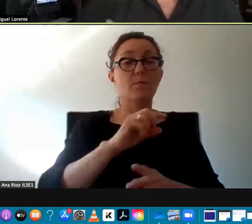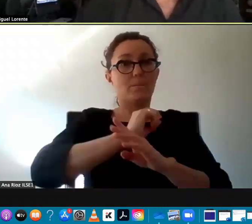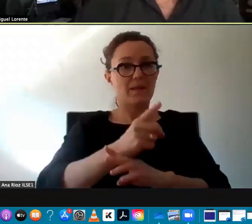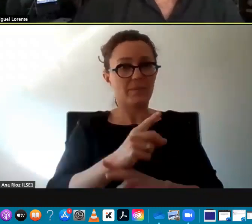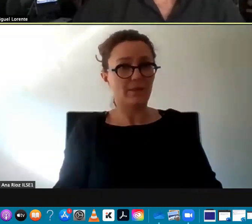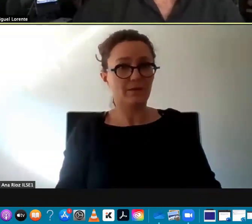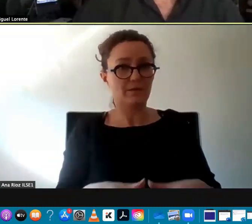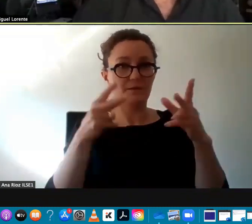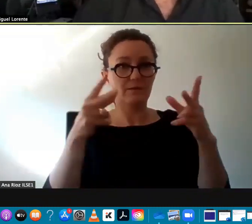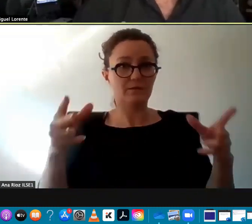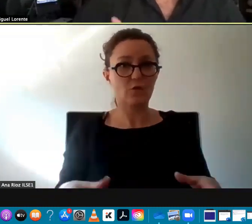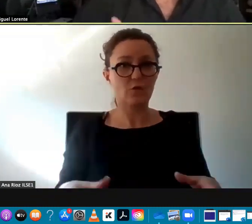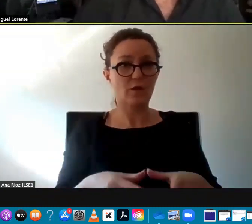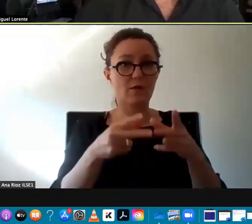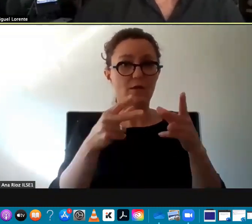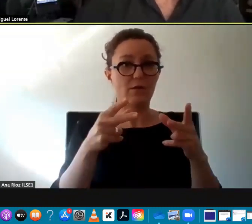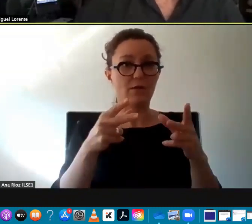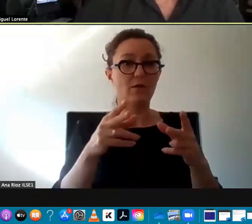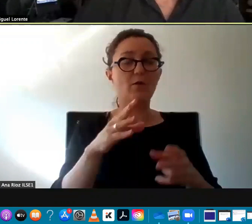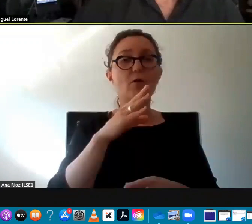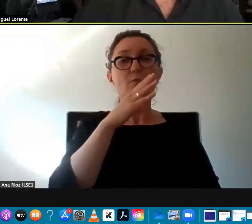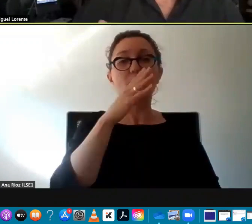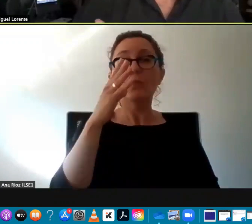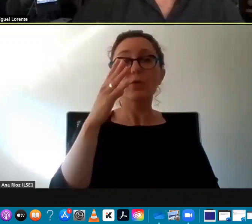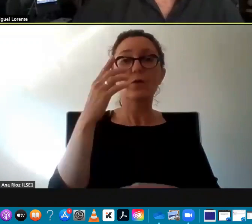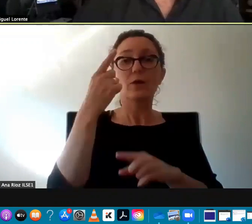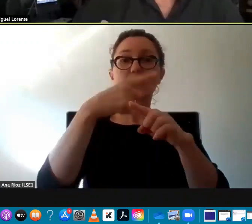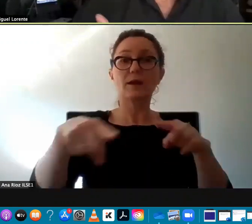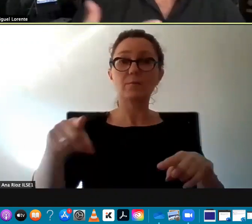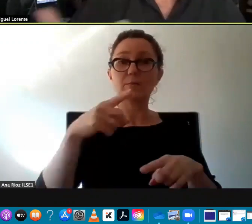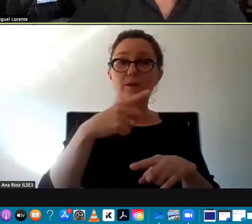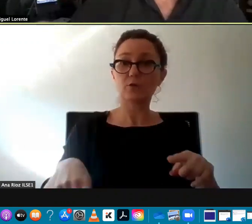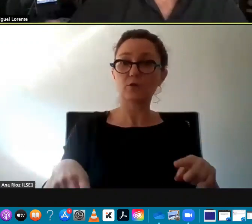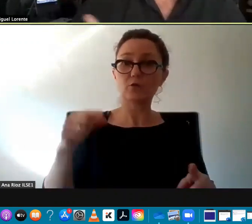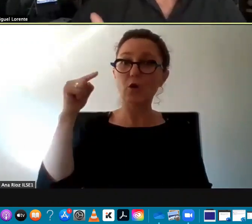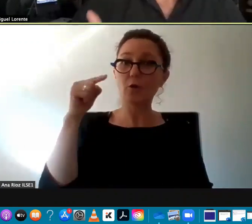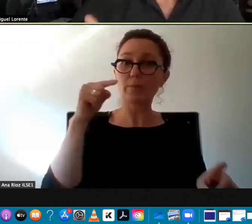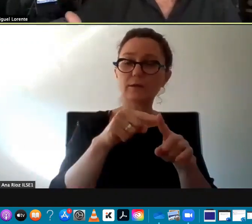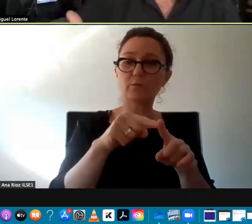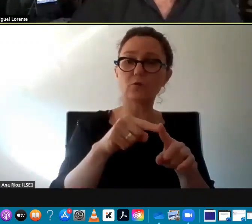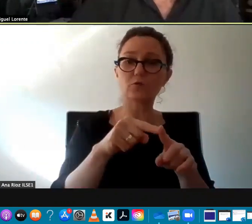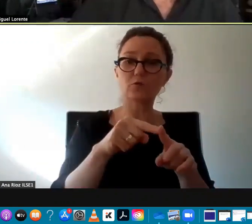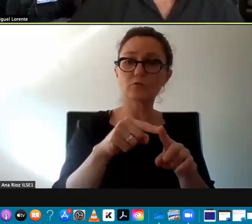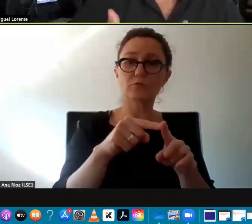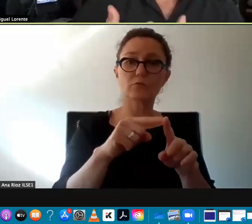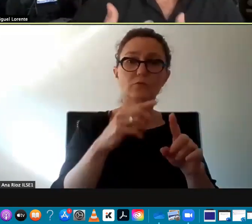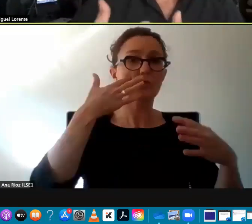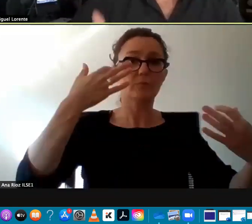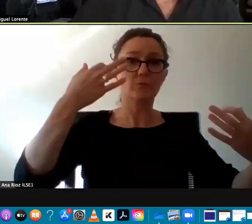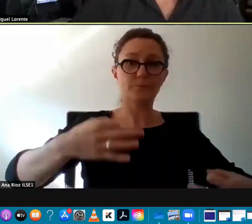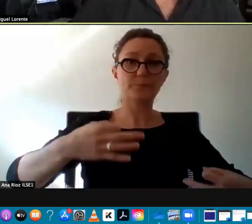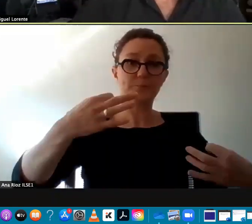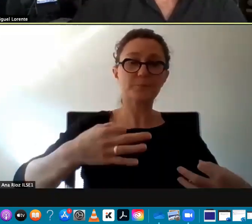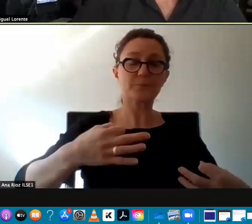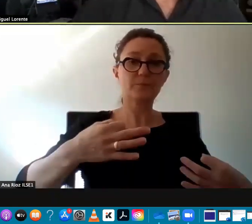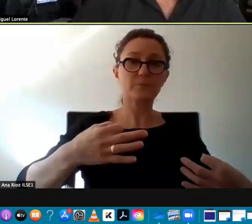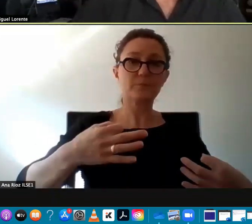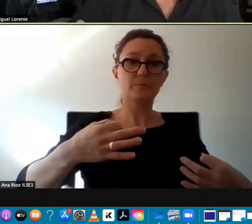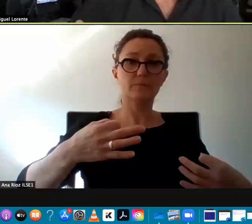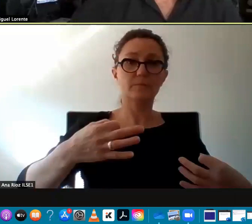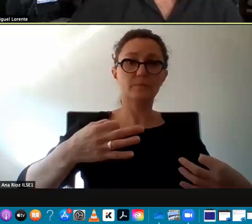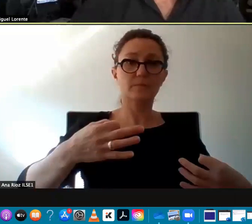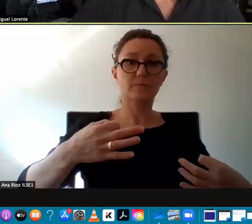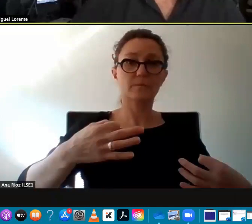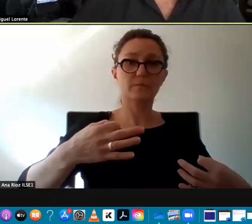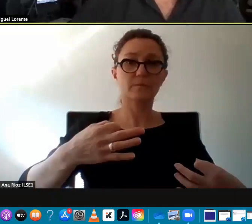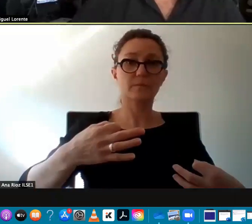porque tenemos elementos objetivos que indican que aparece con una dimensión enormemente grave y